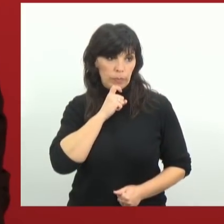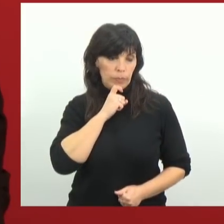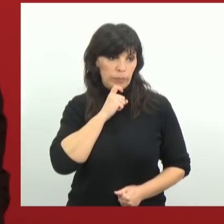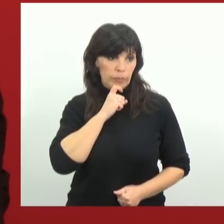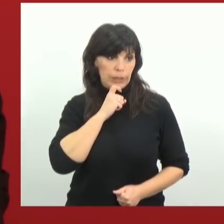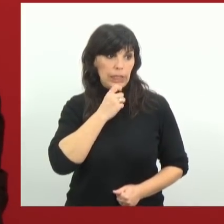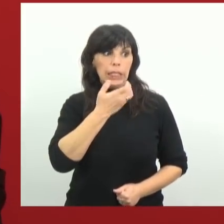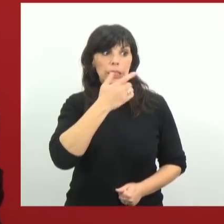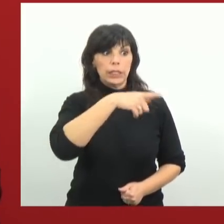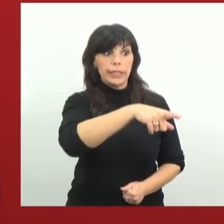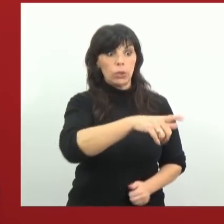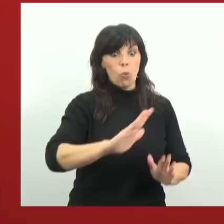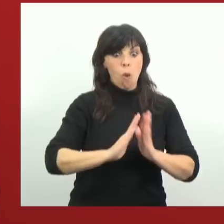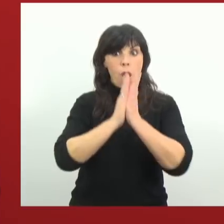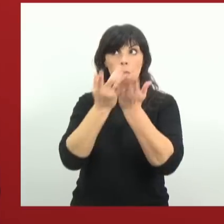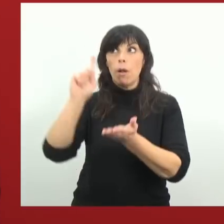que menosprecias.